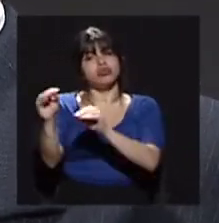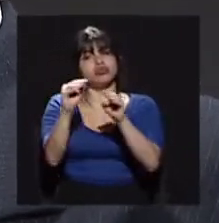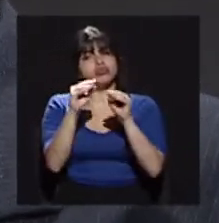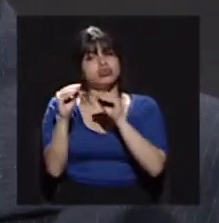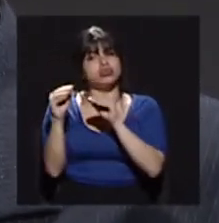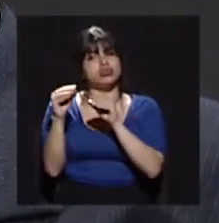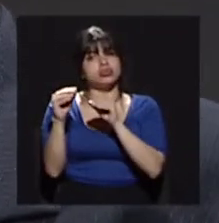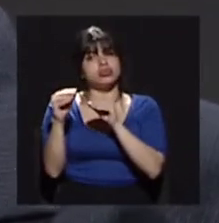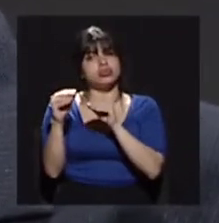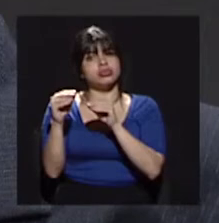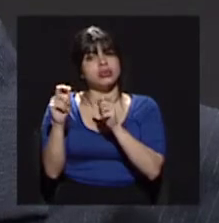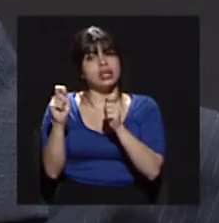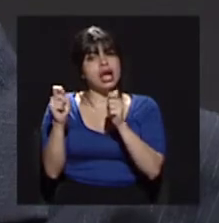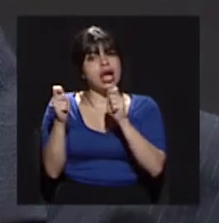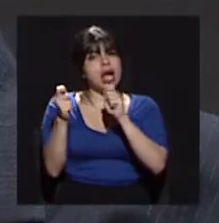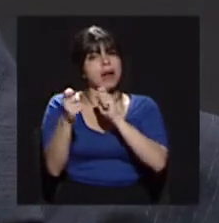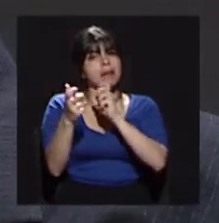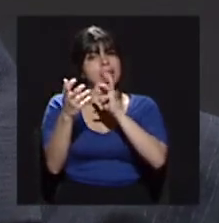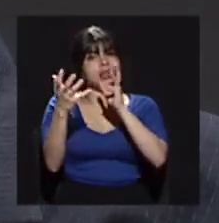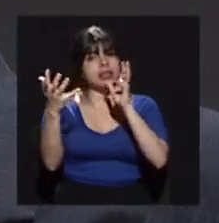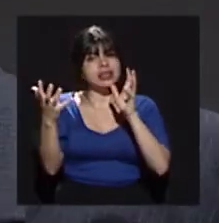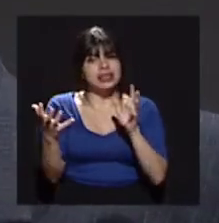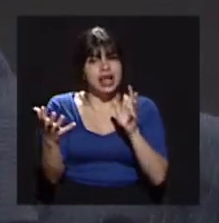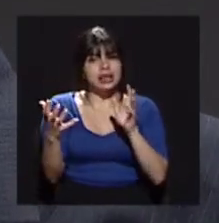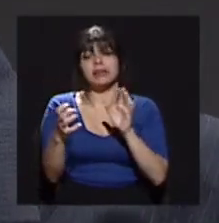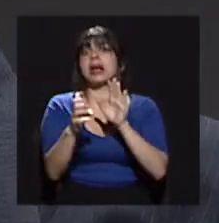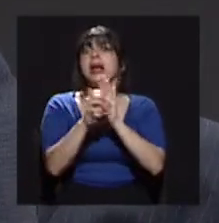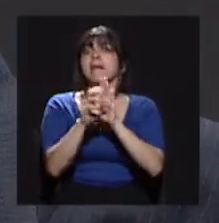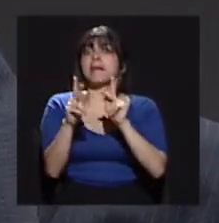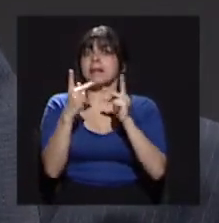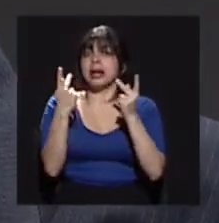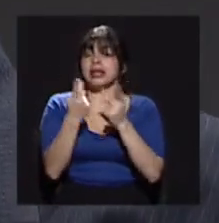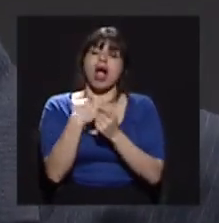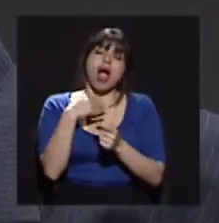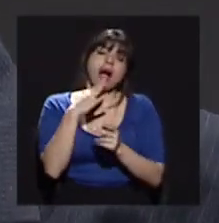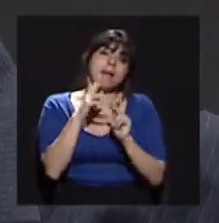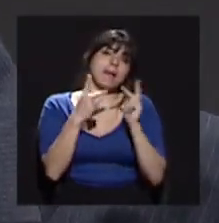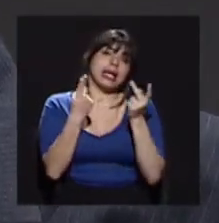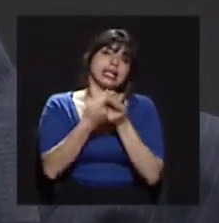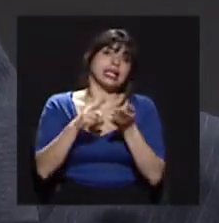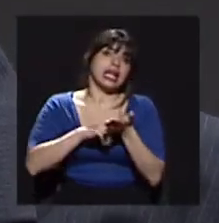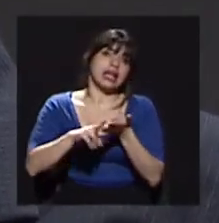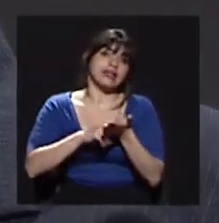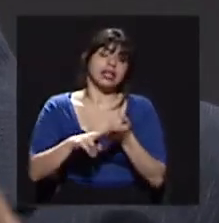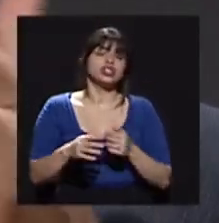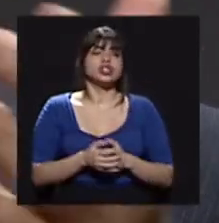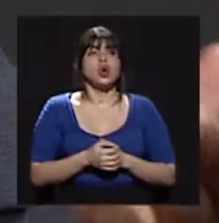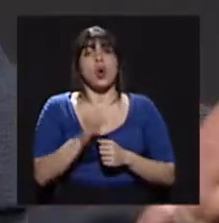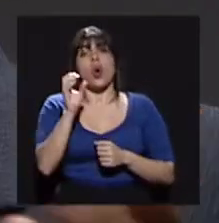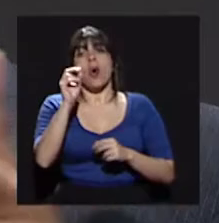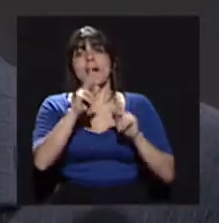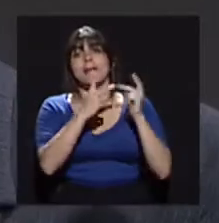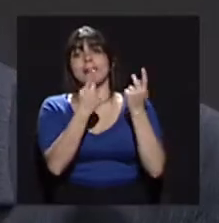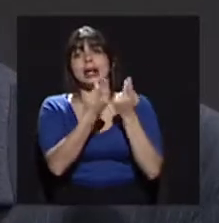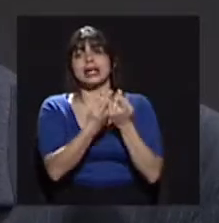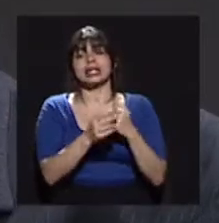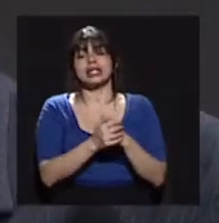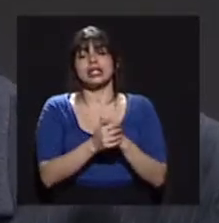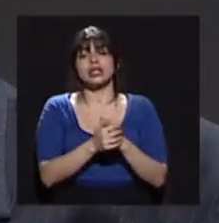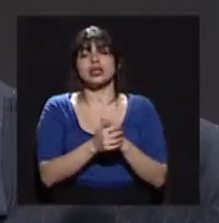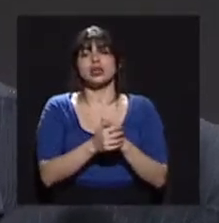cambiado tanto se haya modificado tanto por ejemplo el partido hablo del partido de liberación nacional o el partido unidad social